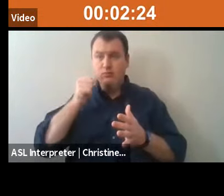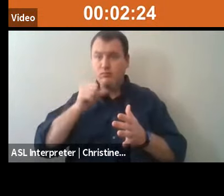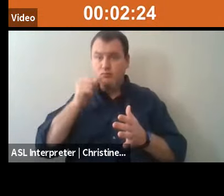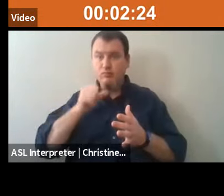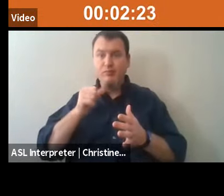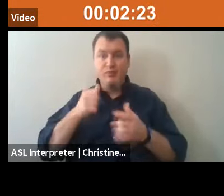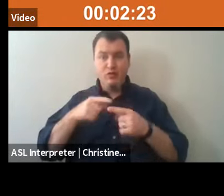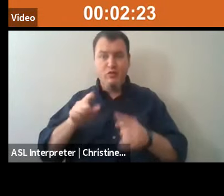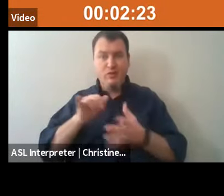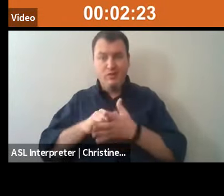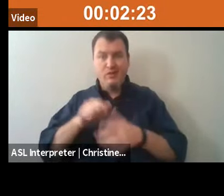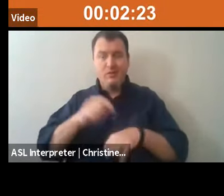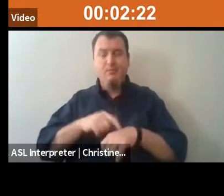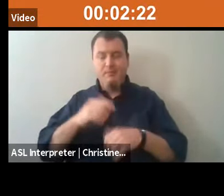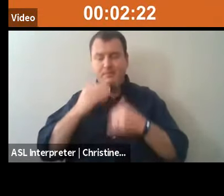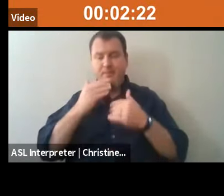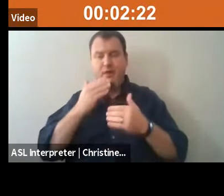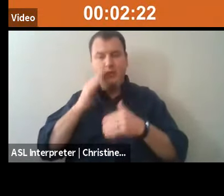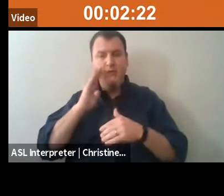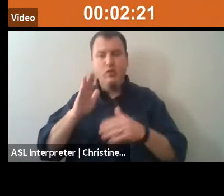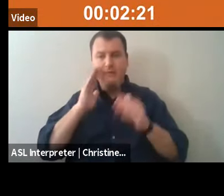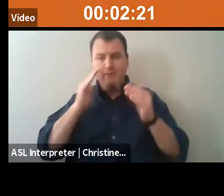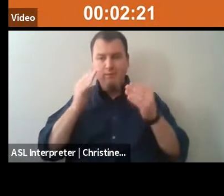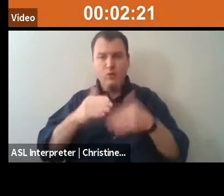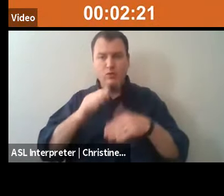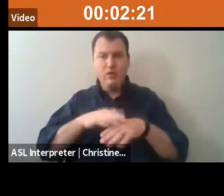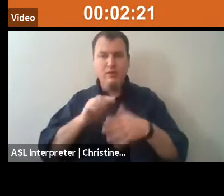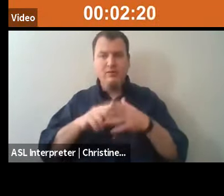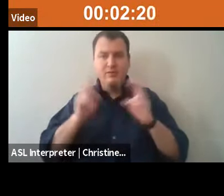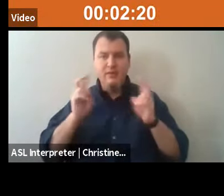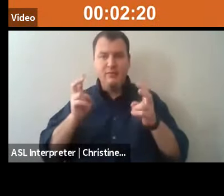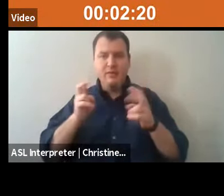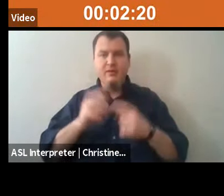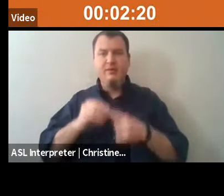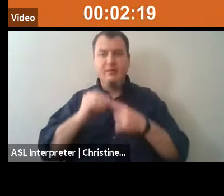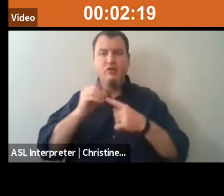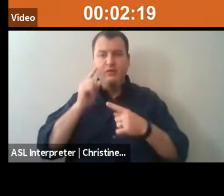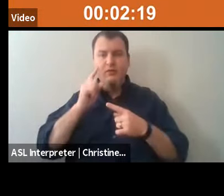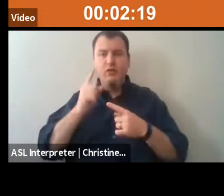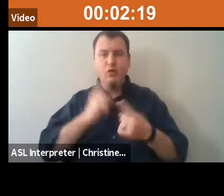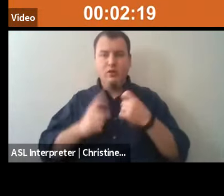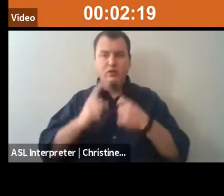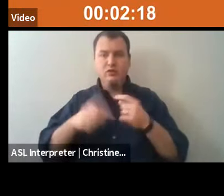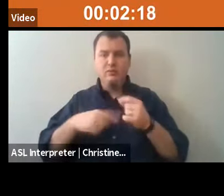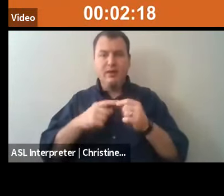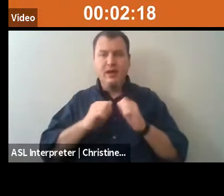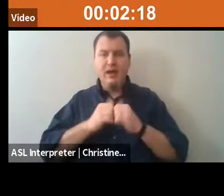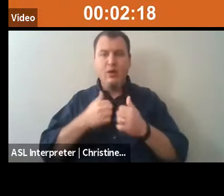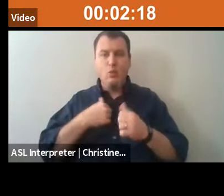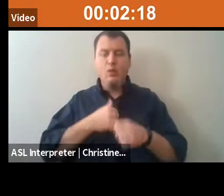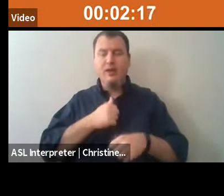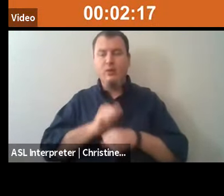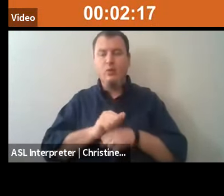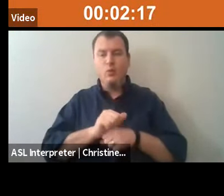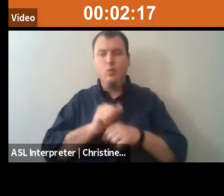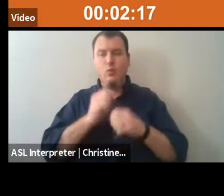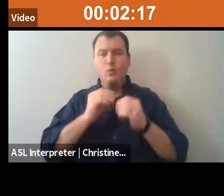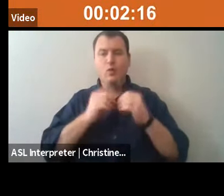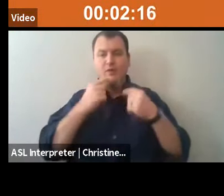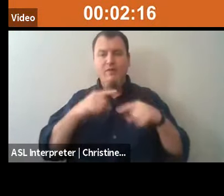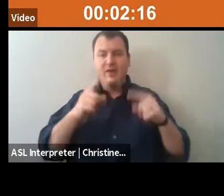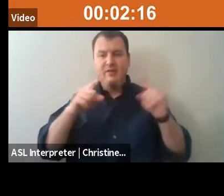enfocar este tema y por la pregunta sobre cómo podemos trabajar más eficazmente con la sociedad